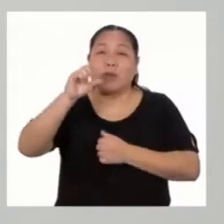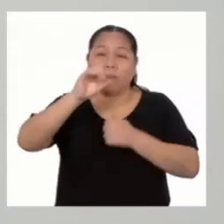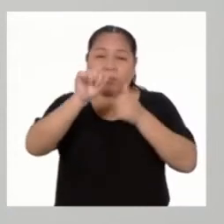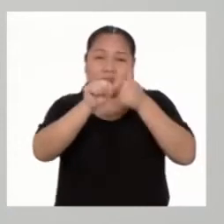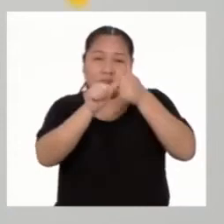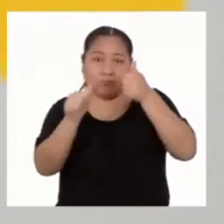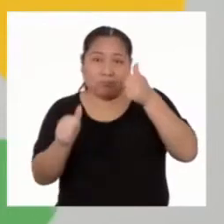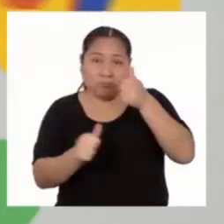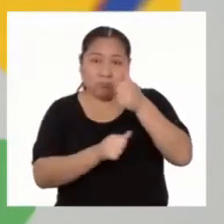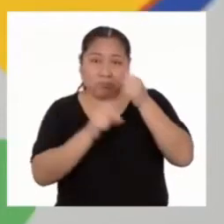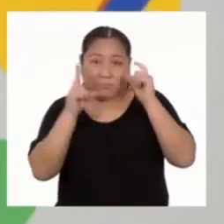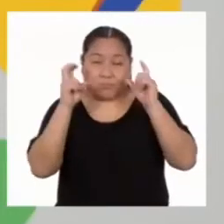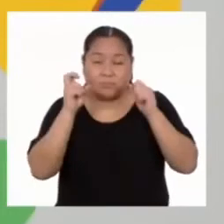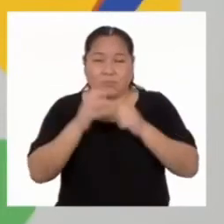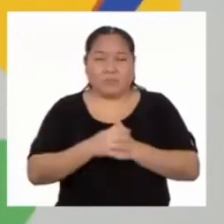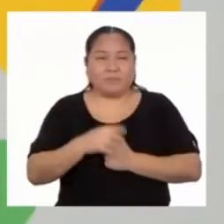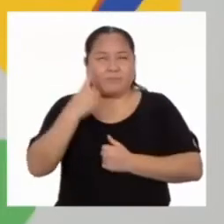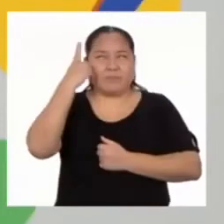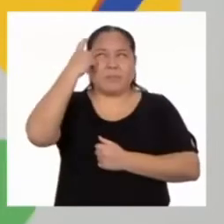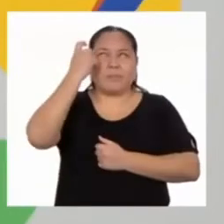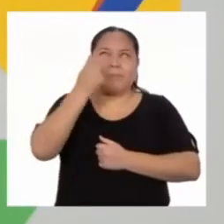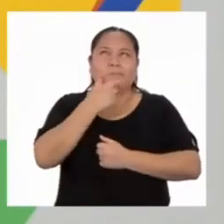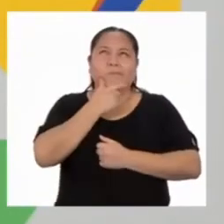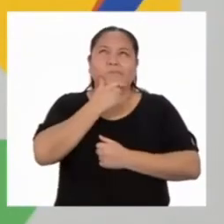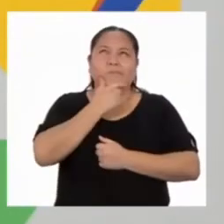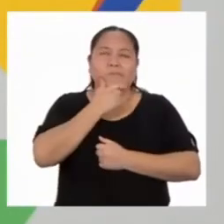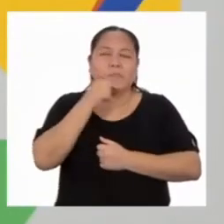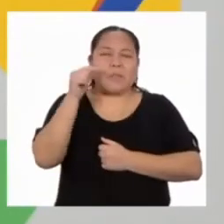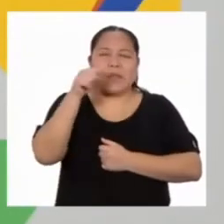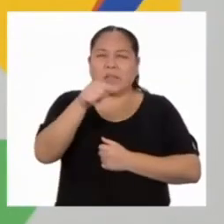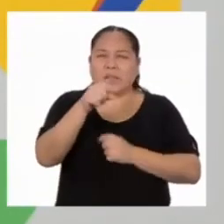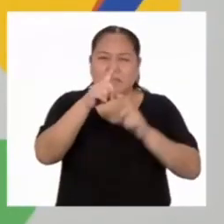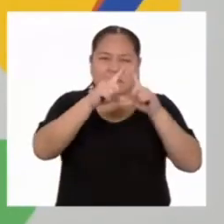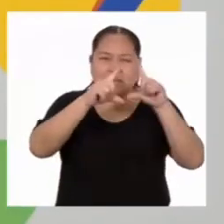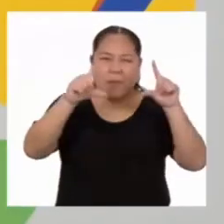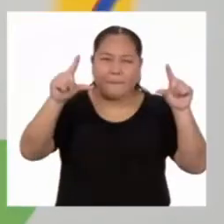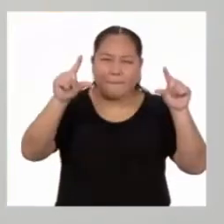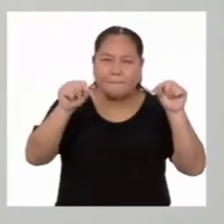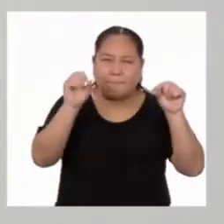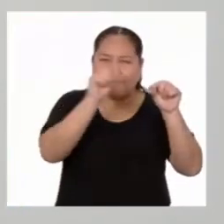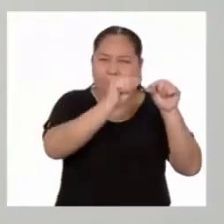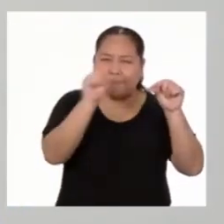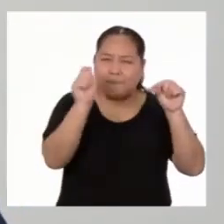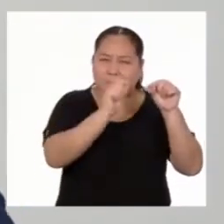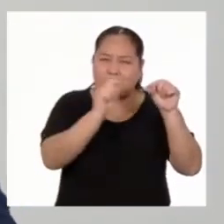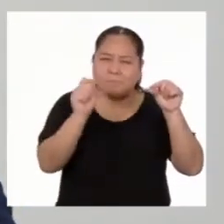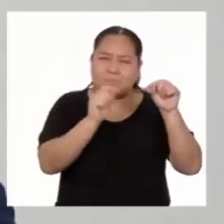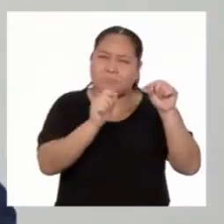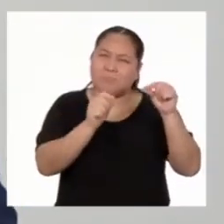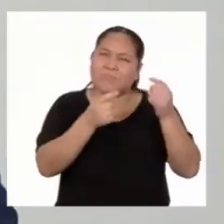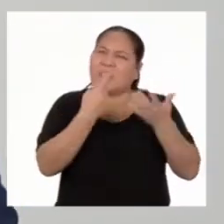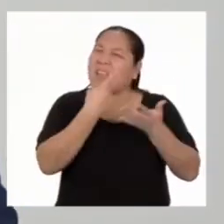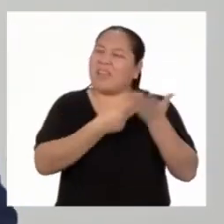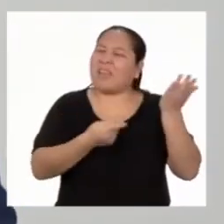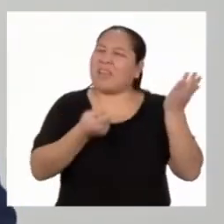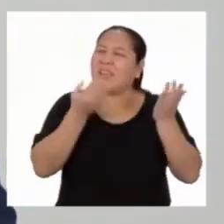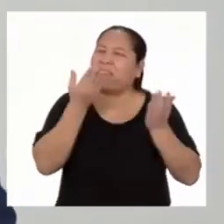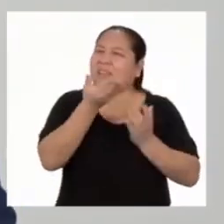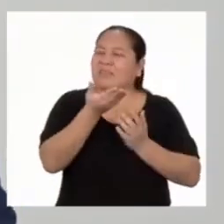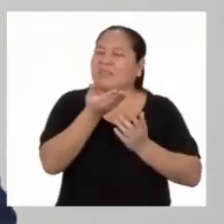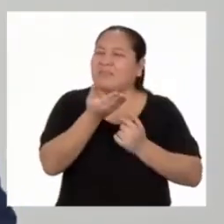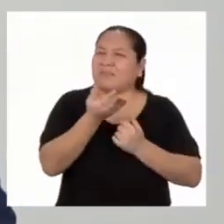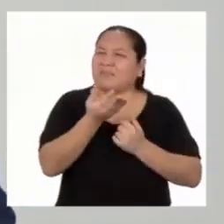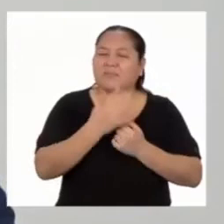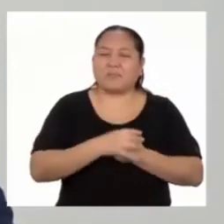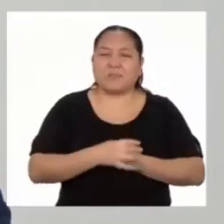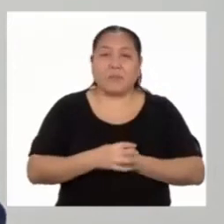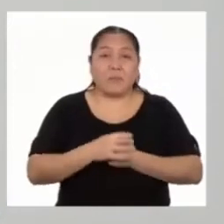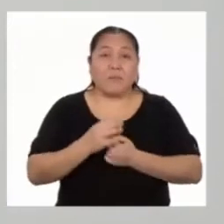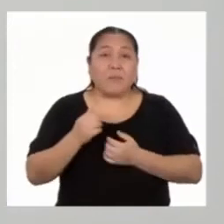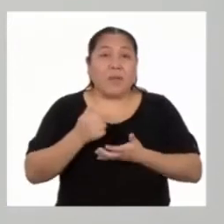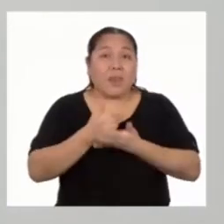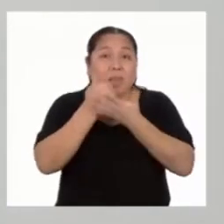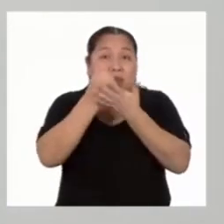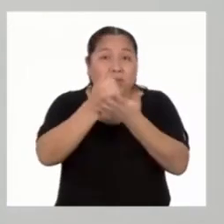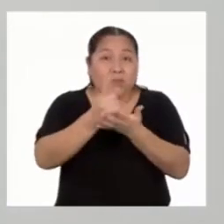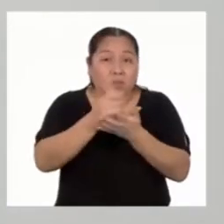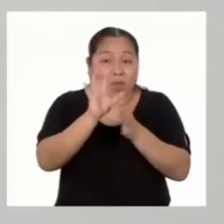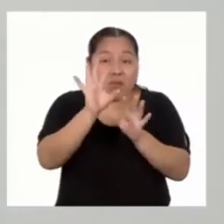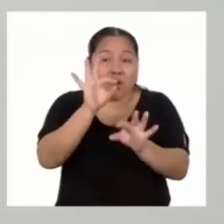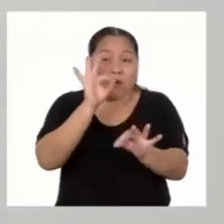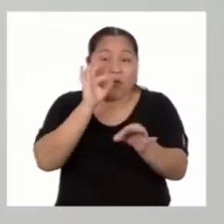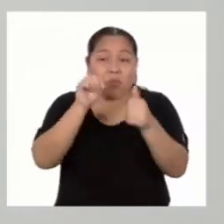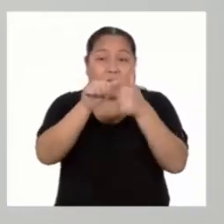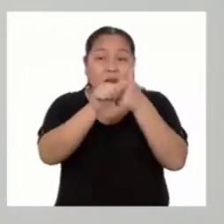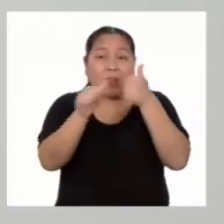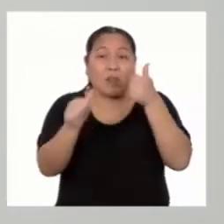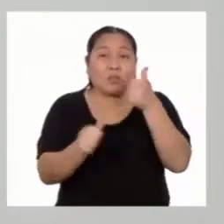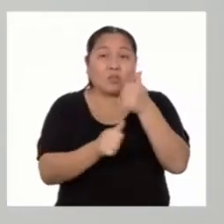pregunta. ¿De qué trata el párrafo? Para ayudarnos a encontrar el